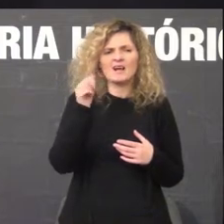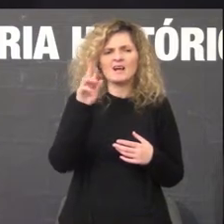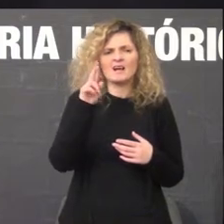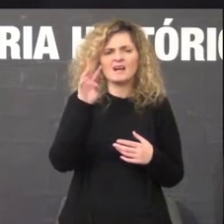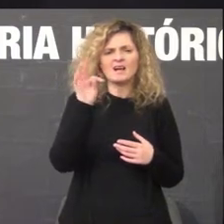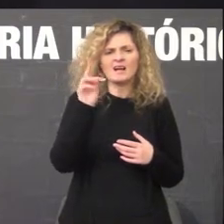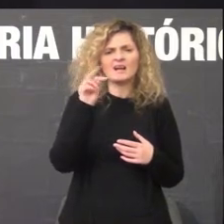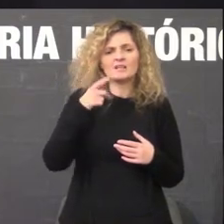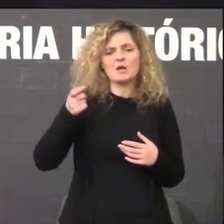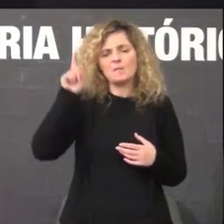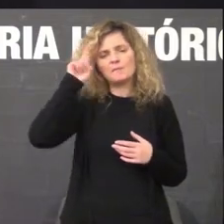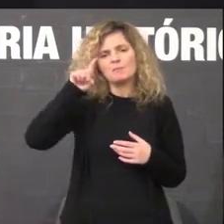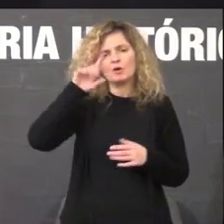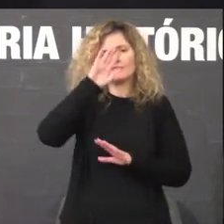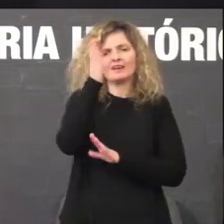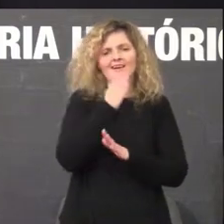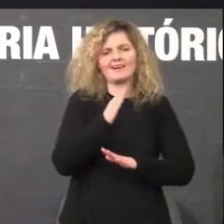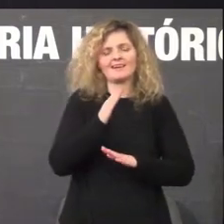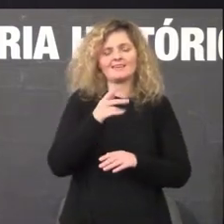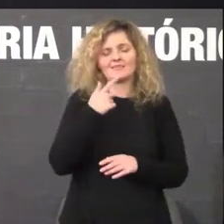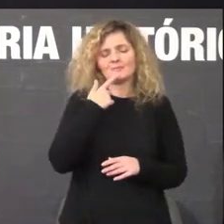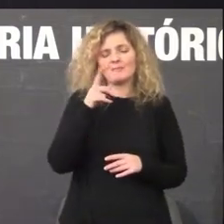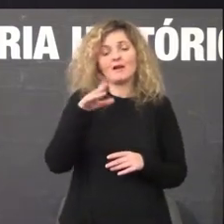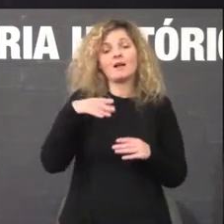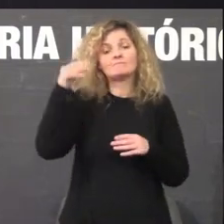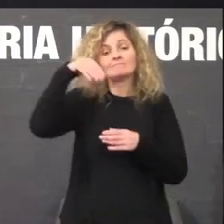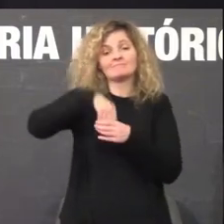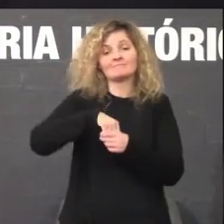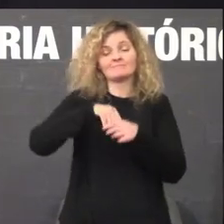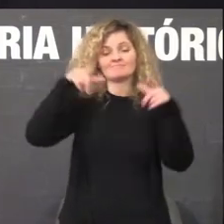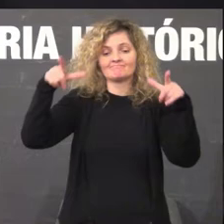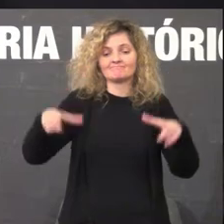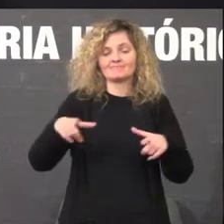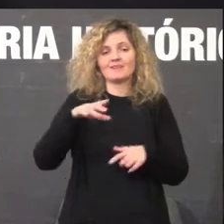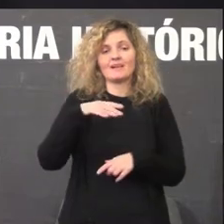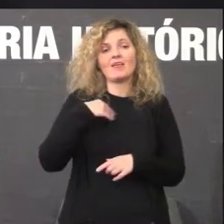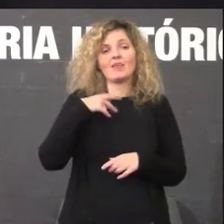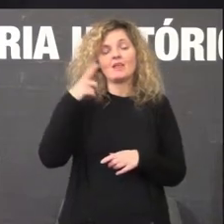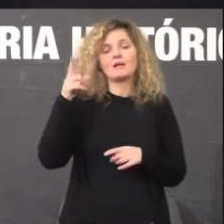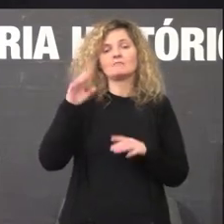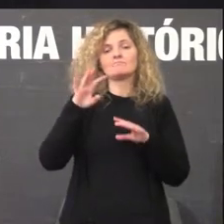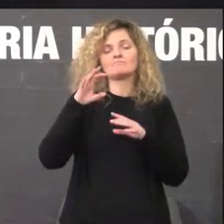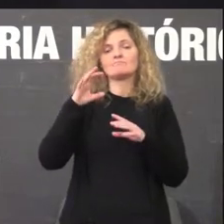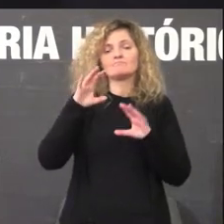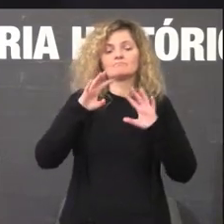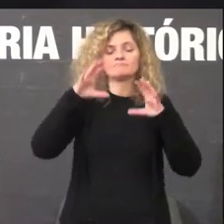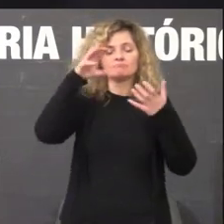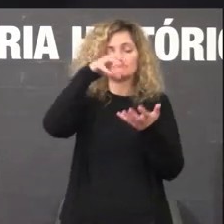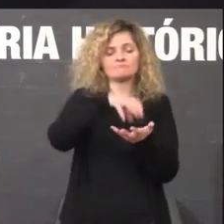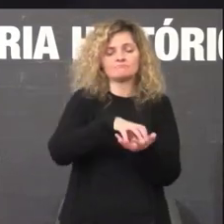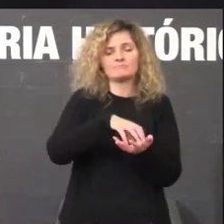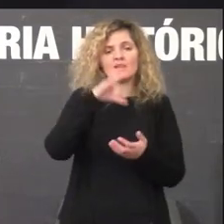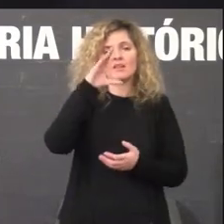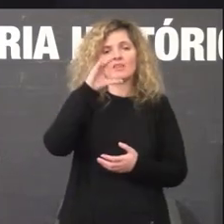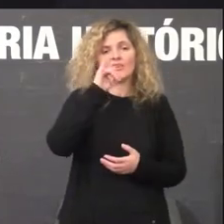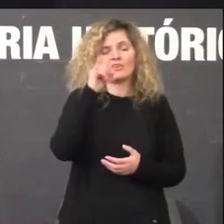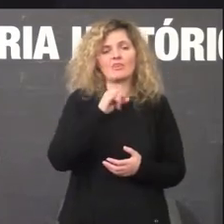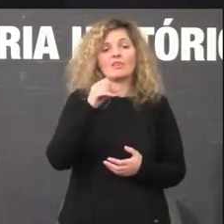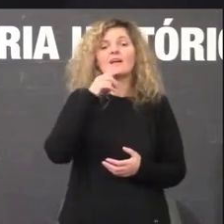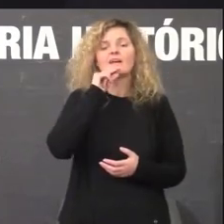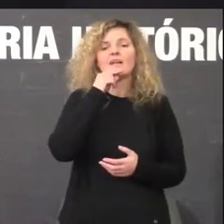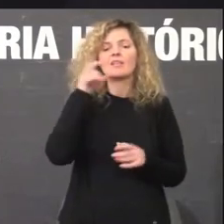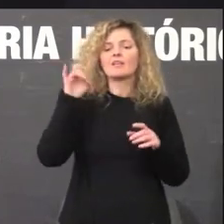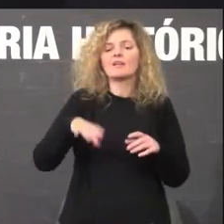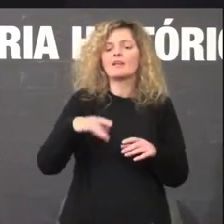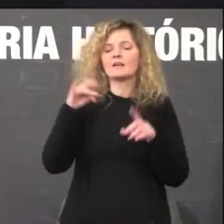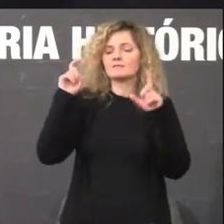buscó un profesor de karate para la zarzuela. Un profesor de karate que vino desde Grecia, que era el que